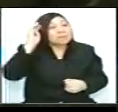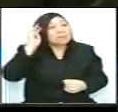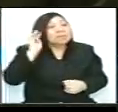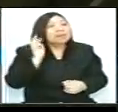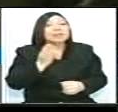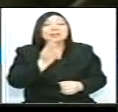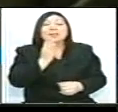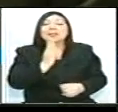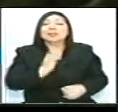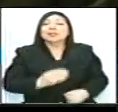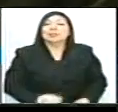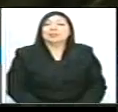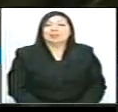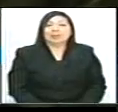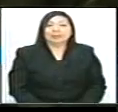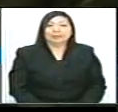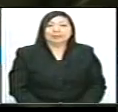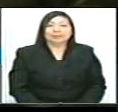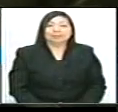Dios.